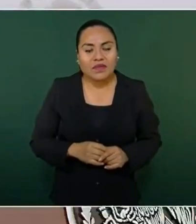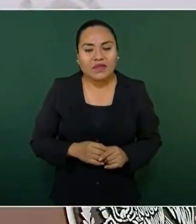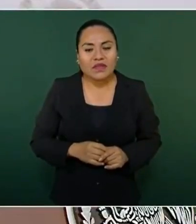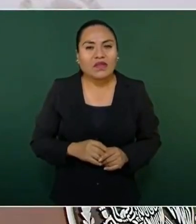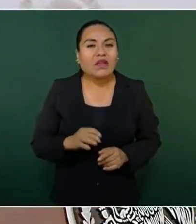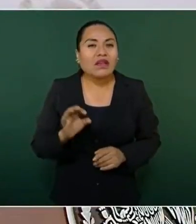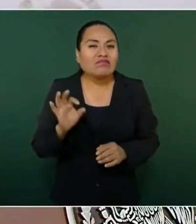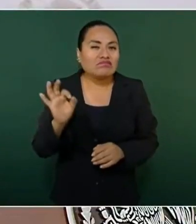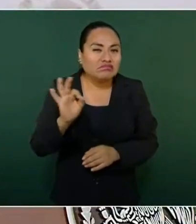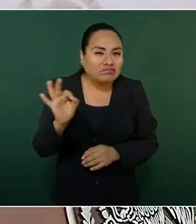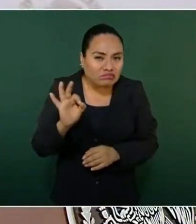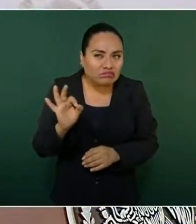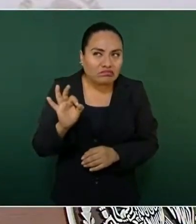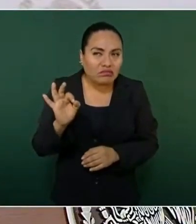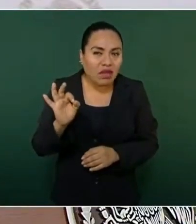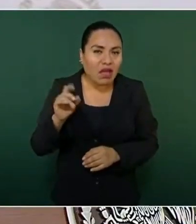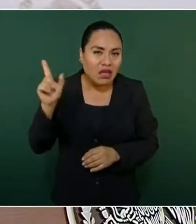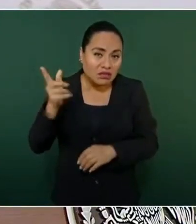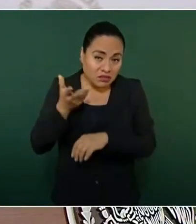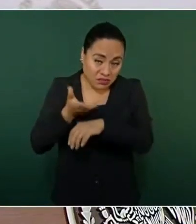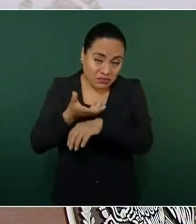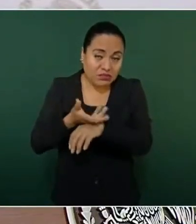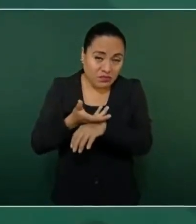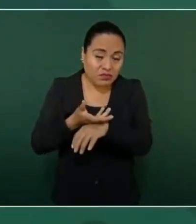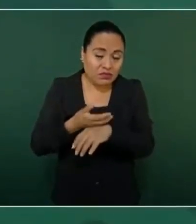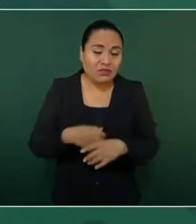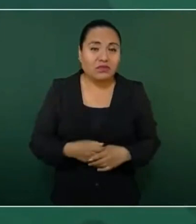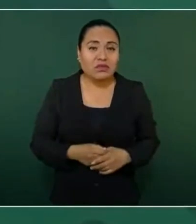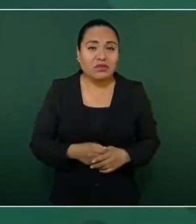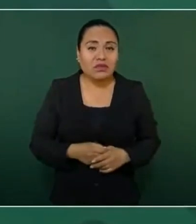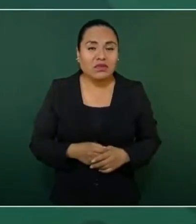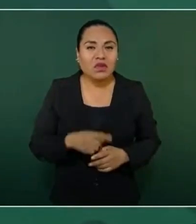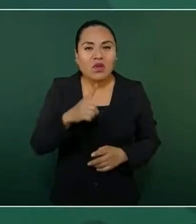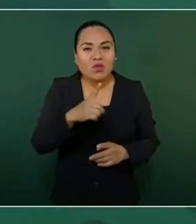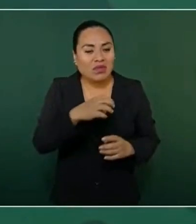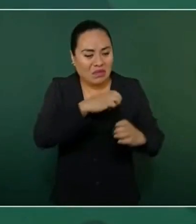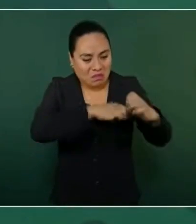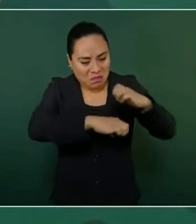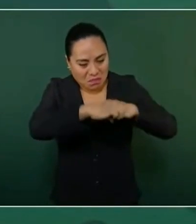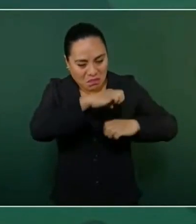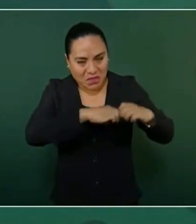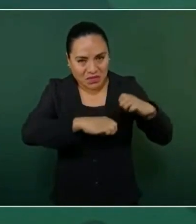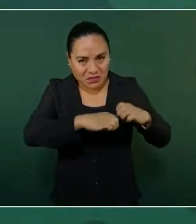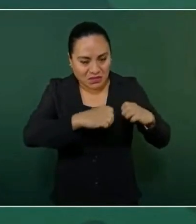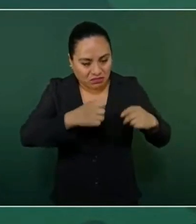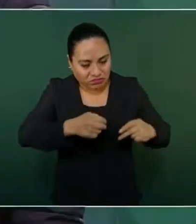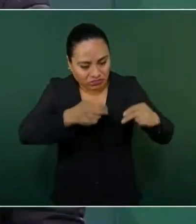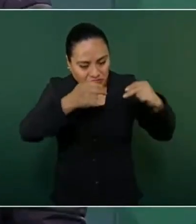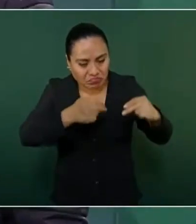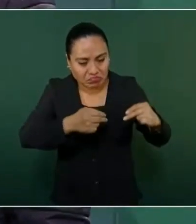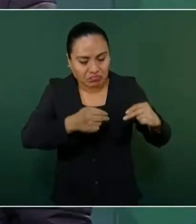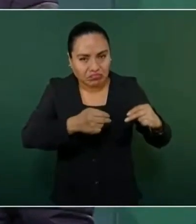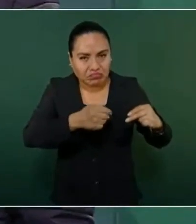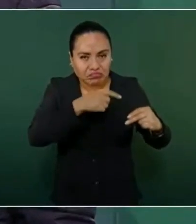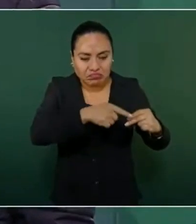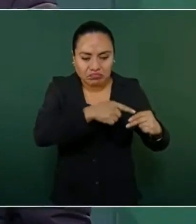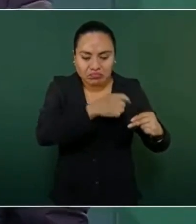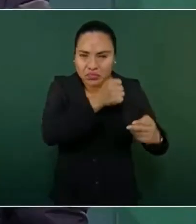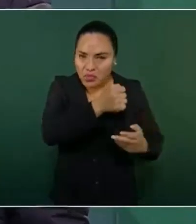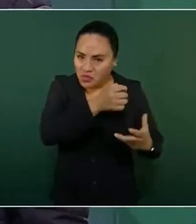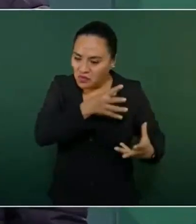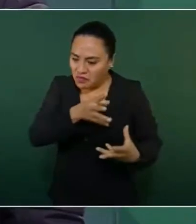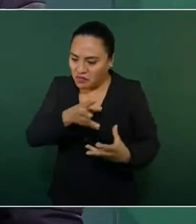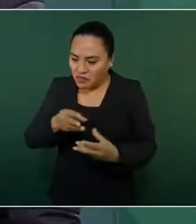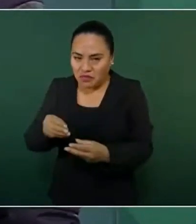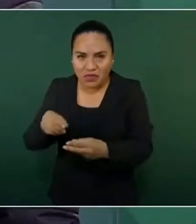posibilidad de aplicarla, que si una empresa invierte, el gobierno le